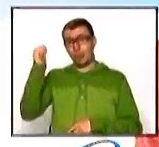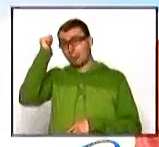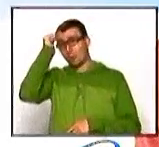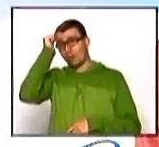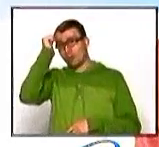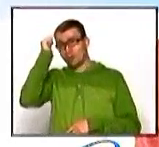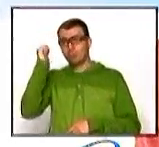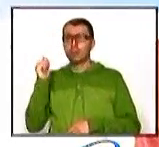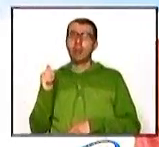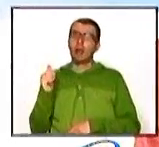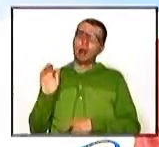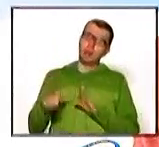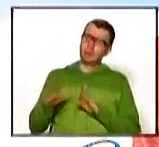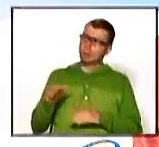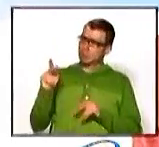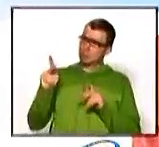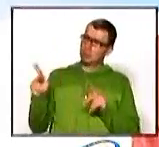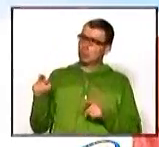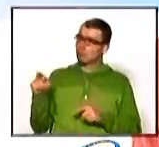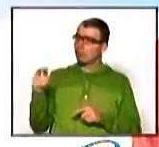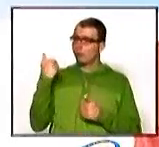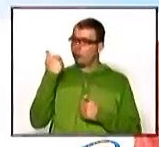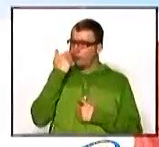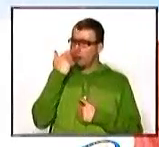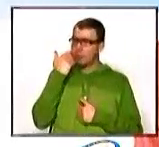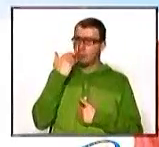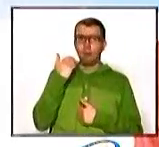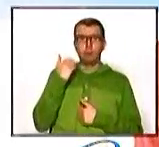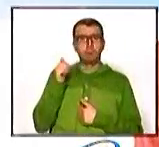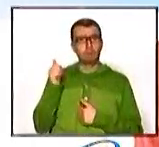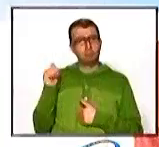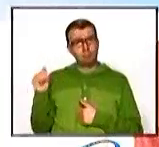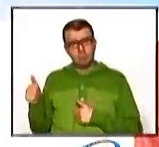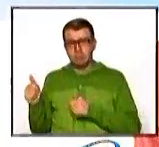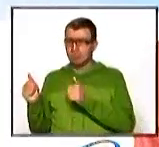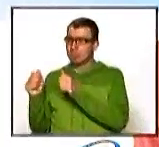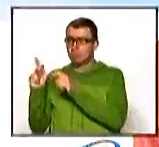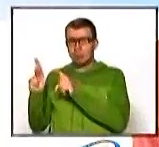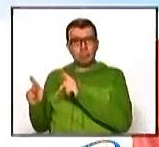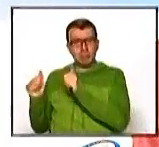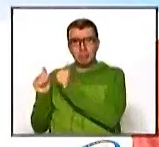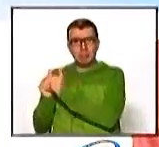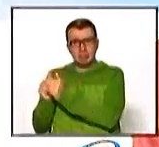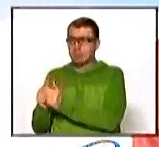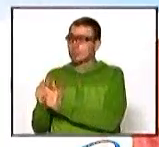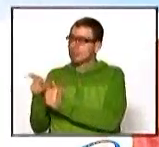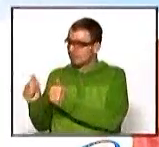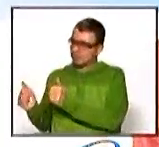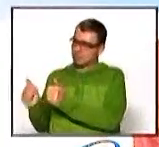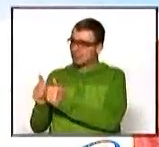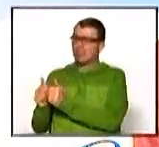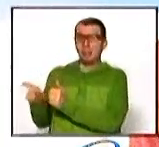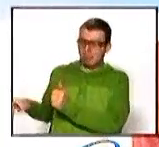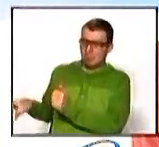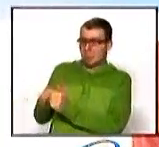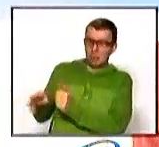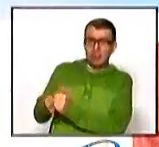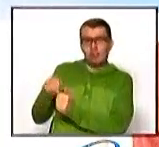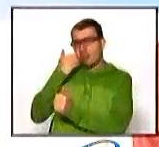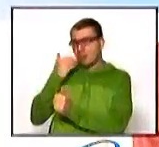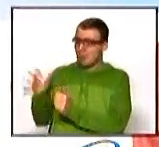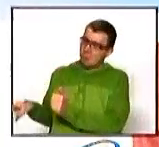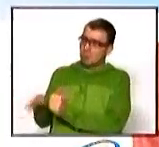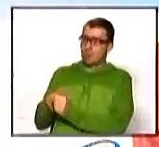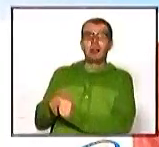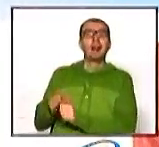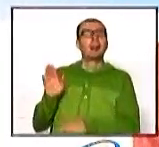decía, muchos pacientes están enfermos hasta por la propia persona que lo acompaña. Uno aprende tanto, ve tantas cosas uno en la historia